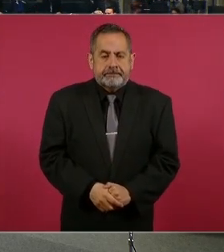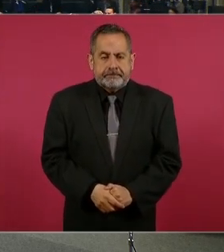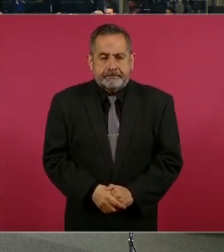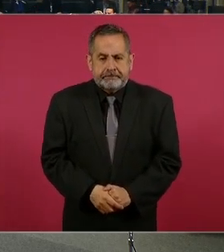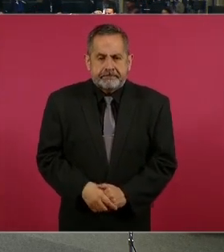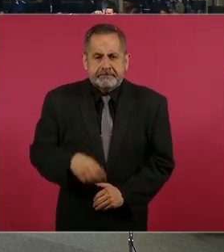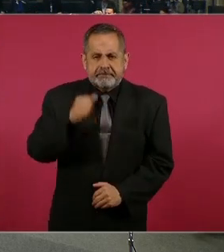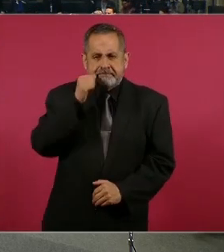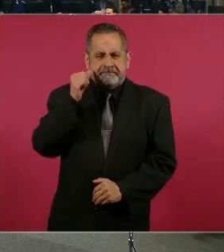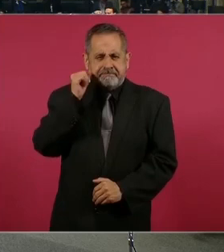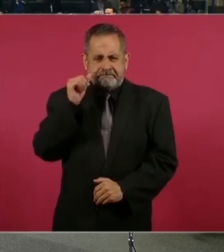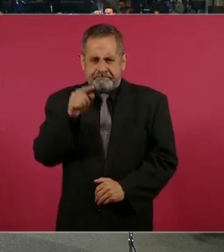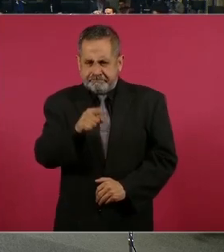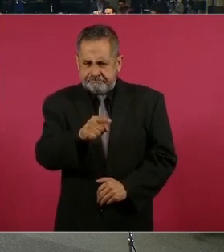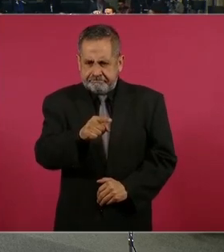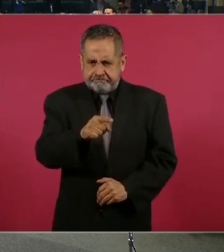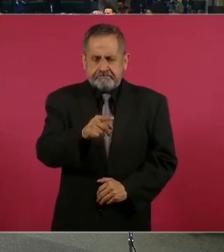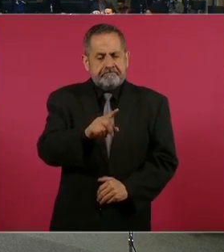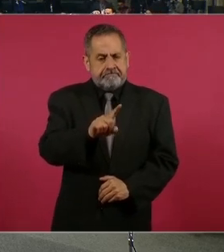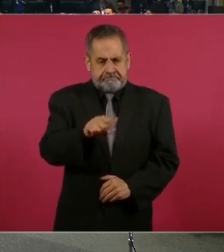Empezamos ayer aquí.